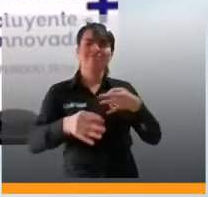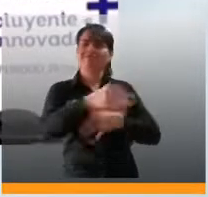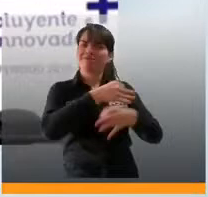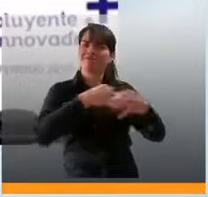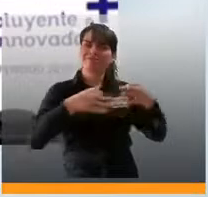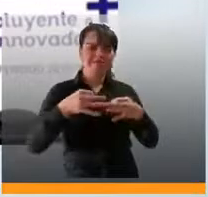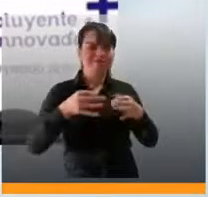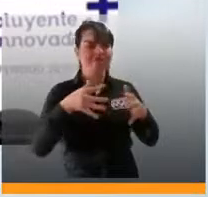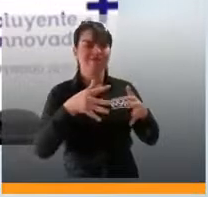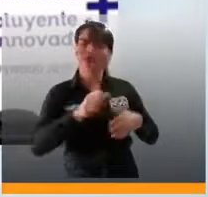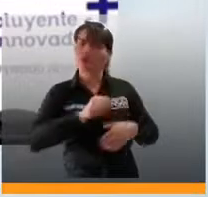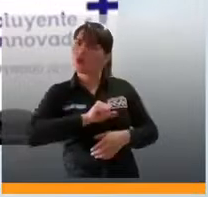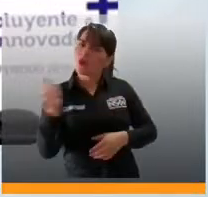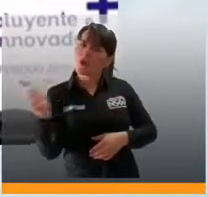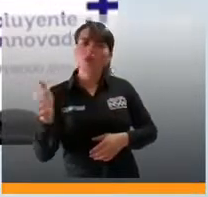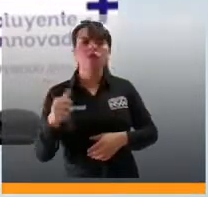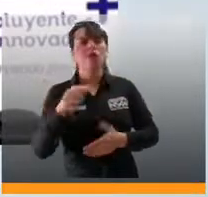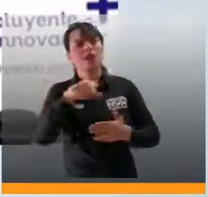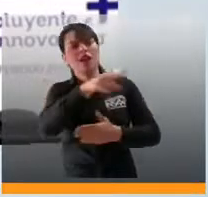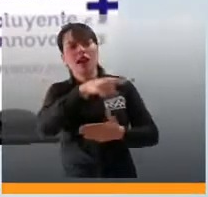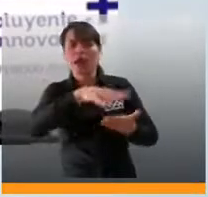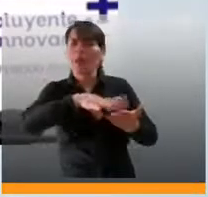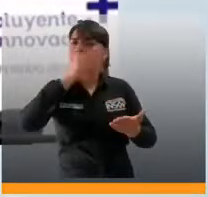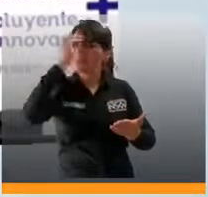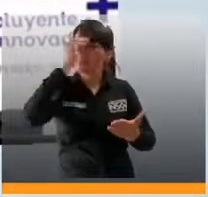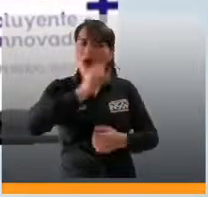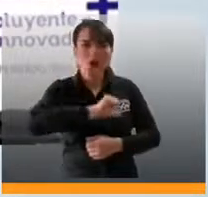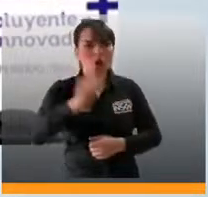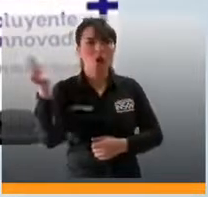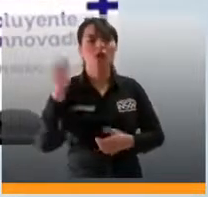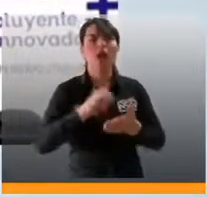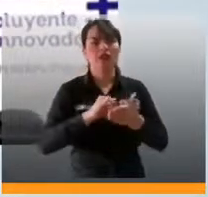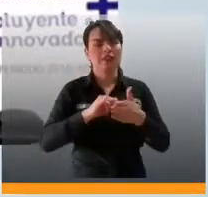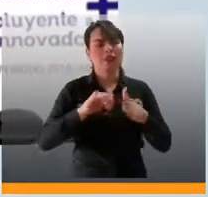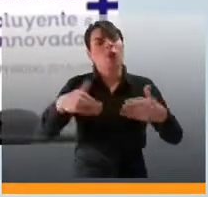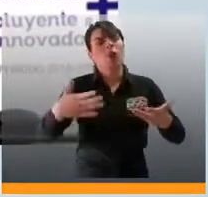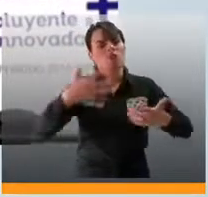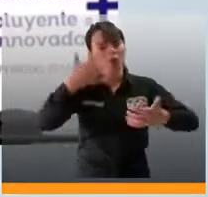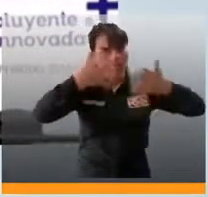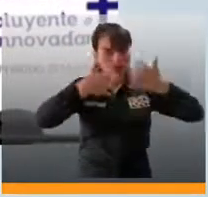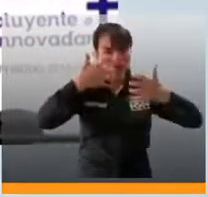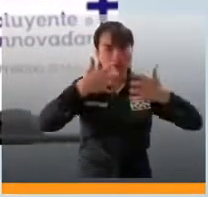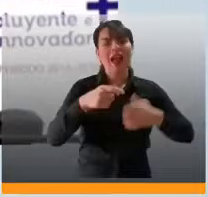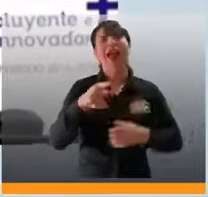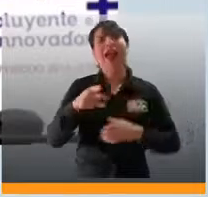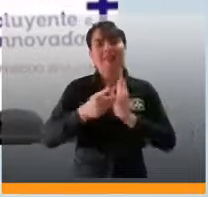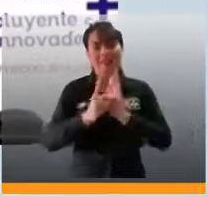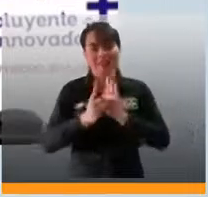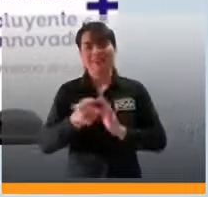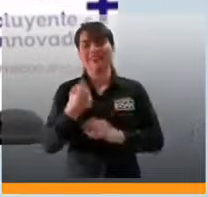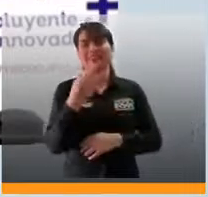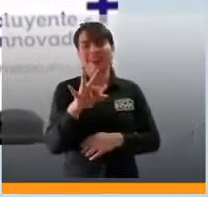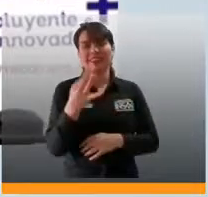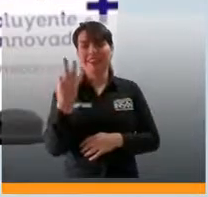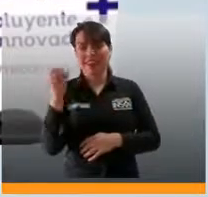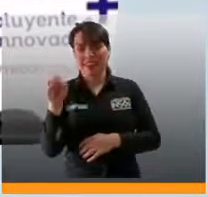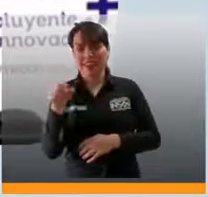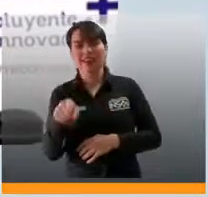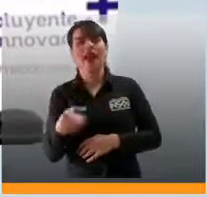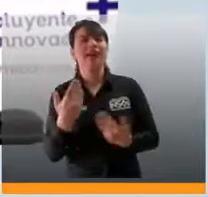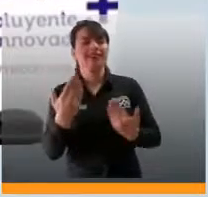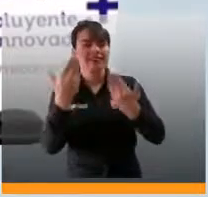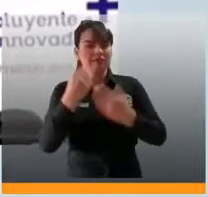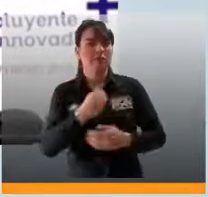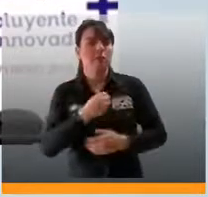y más importante aún, en esa mediación, cómo vamos a evaluar eso. Y yo creo que ahí el 1330 pues nos abrió la oportunidad para decir,